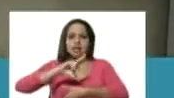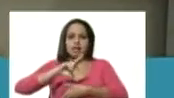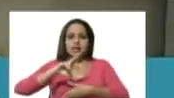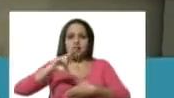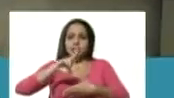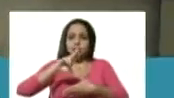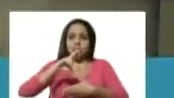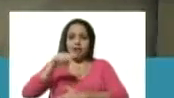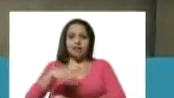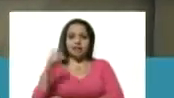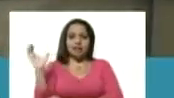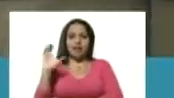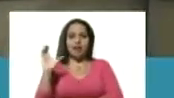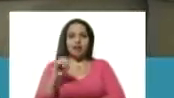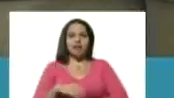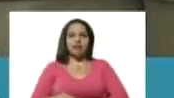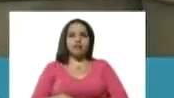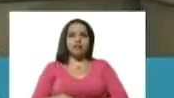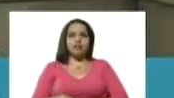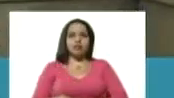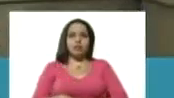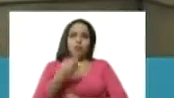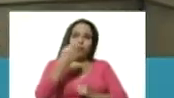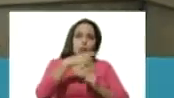en Caracas y en otras